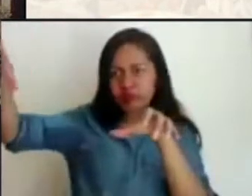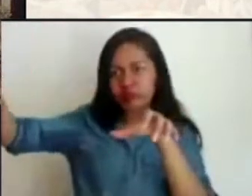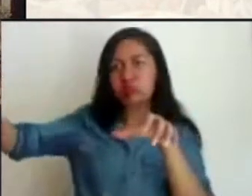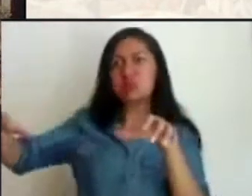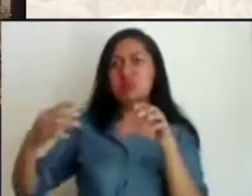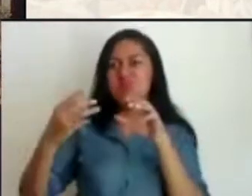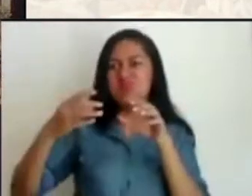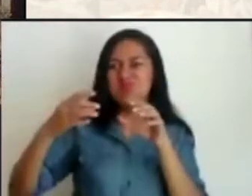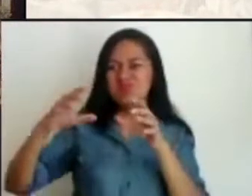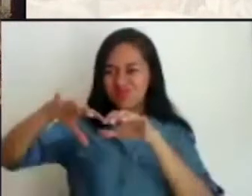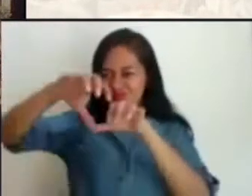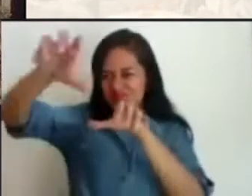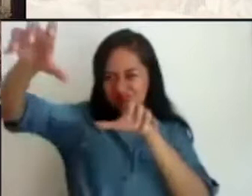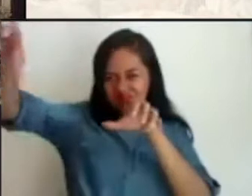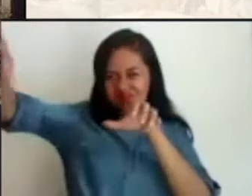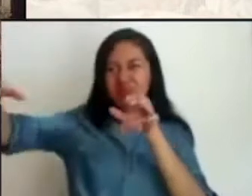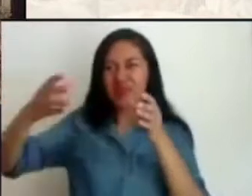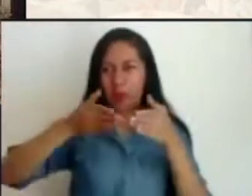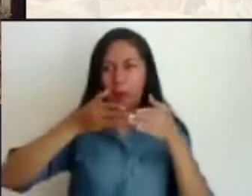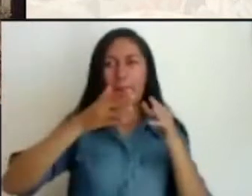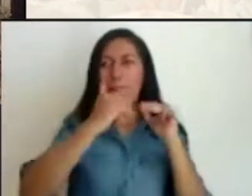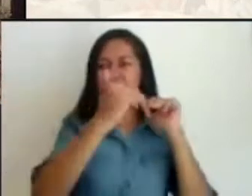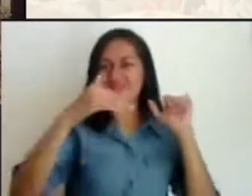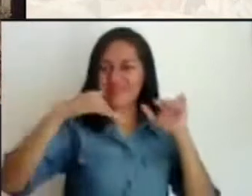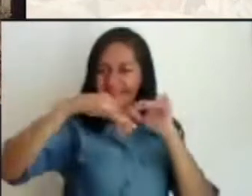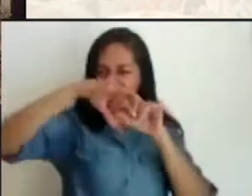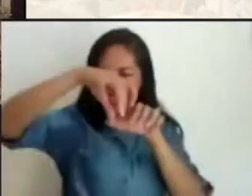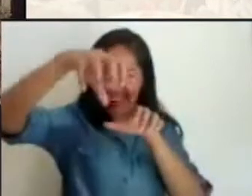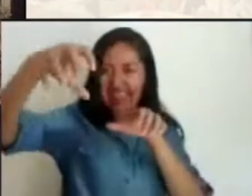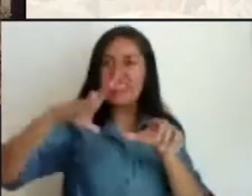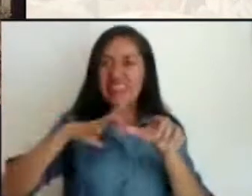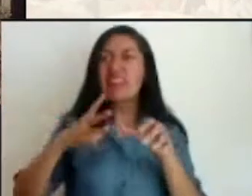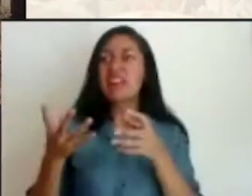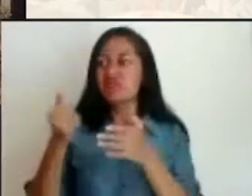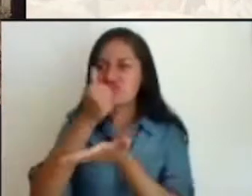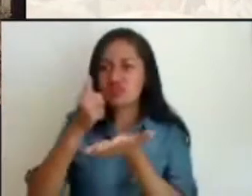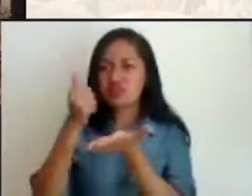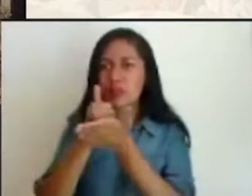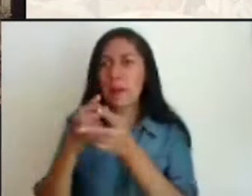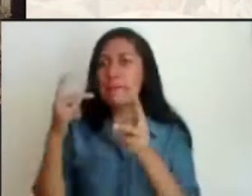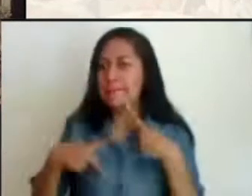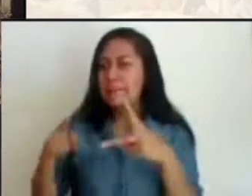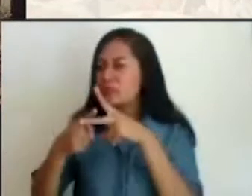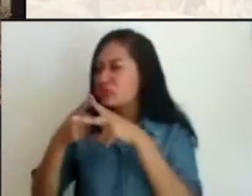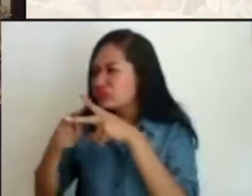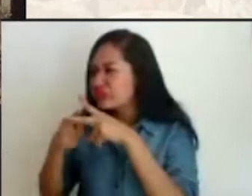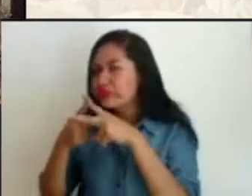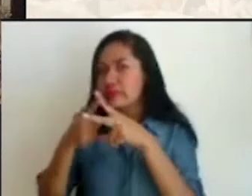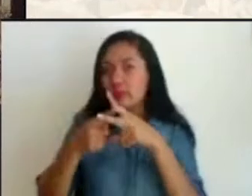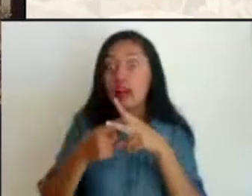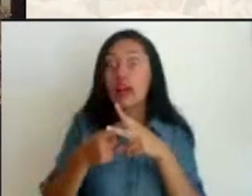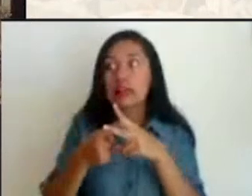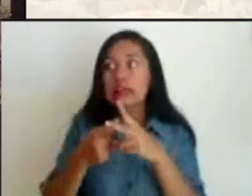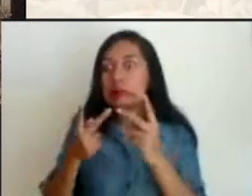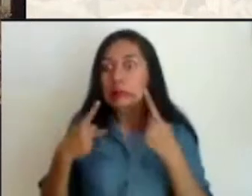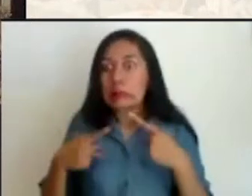salida de Venecia, donde ahora se encuentra la estación de ferrocarril, etc., se calcula que murió más o menos la mitad de la gente de Venecia. Se